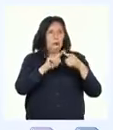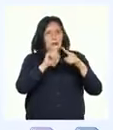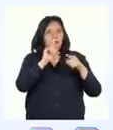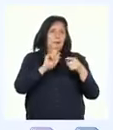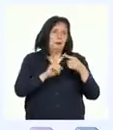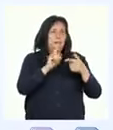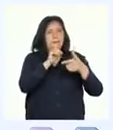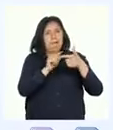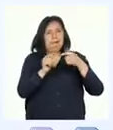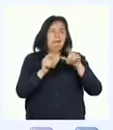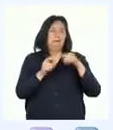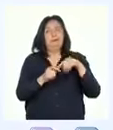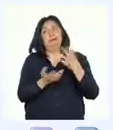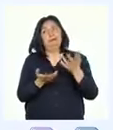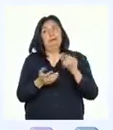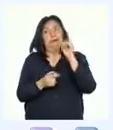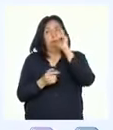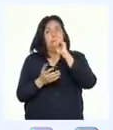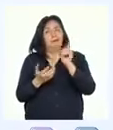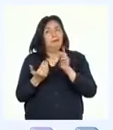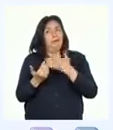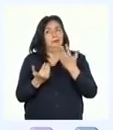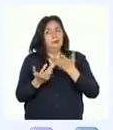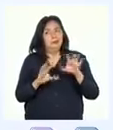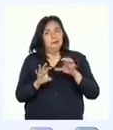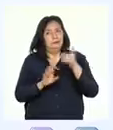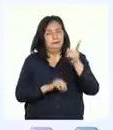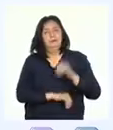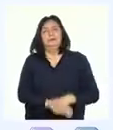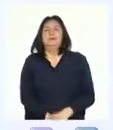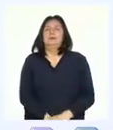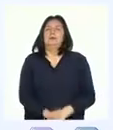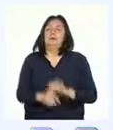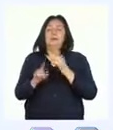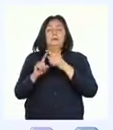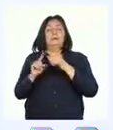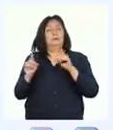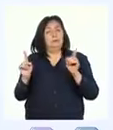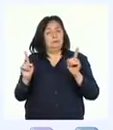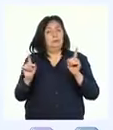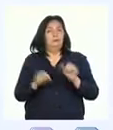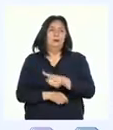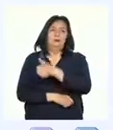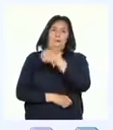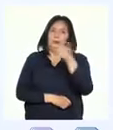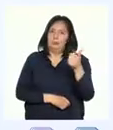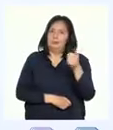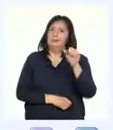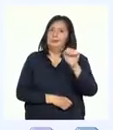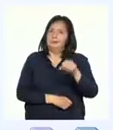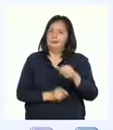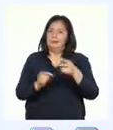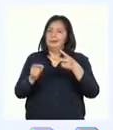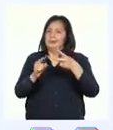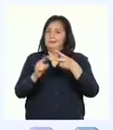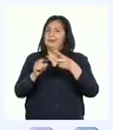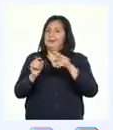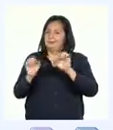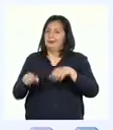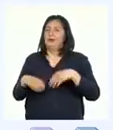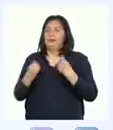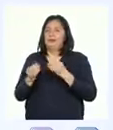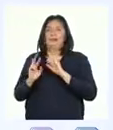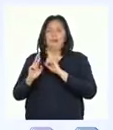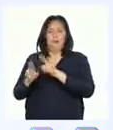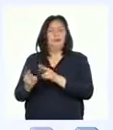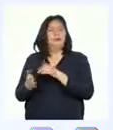más complejo y no muy fácil de llevar a cabo. Pero hay otra manera de abordar el